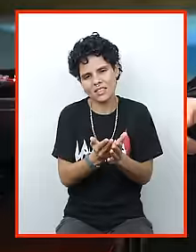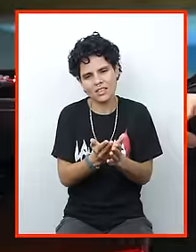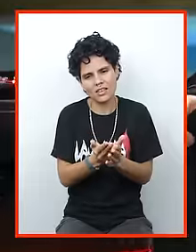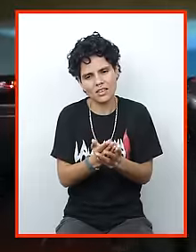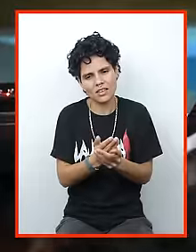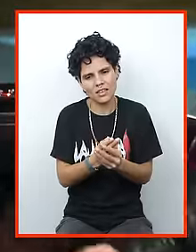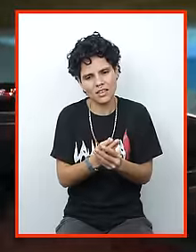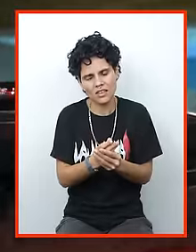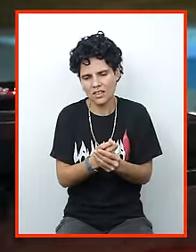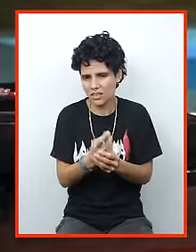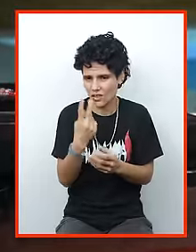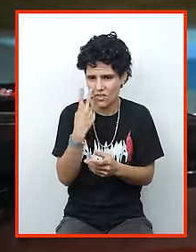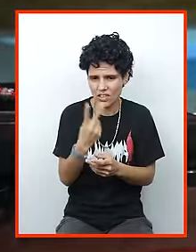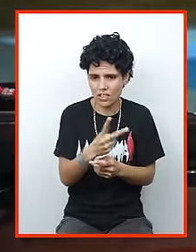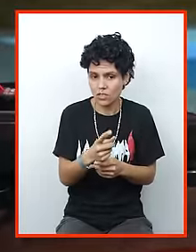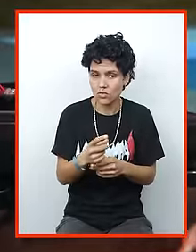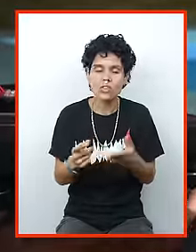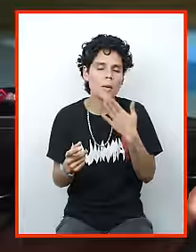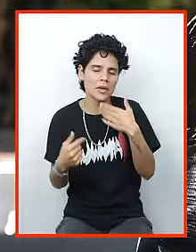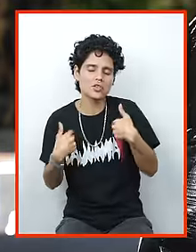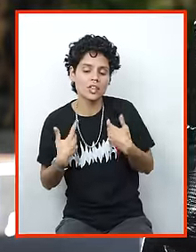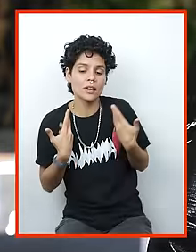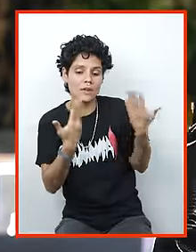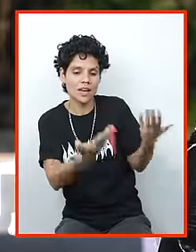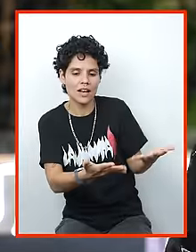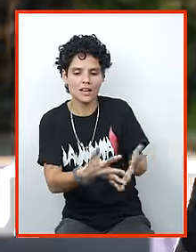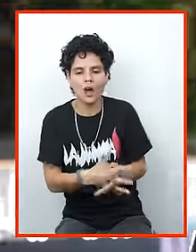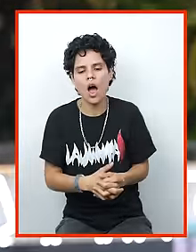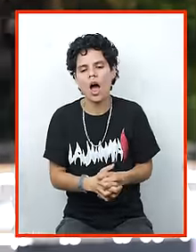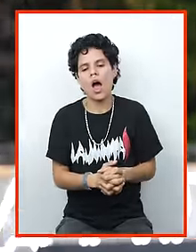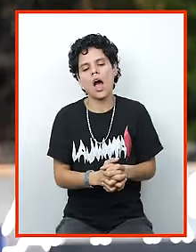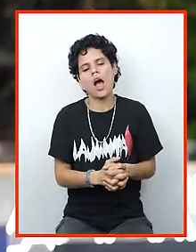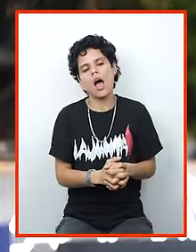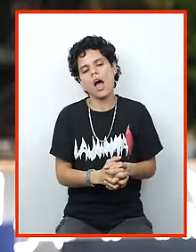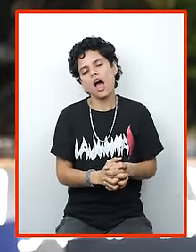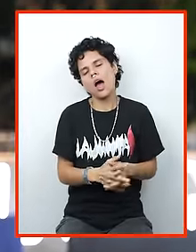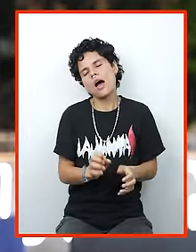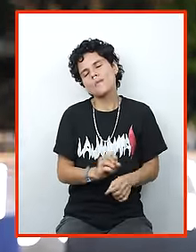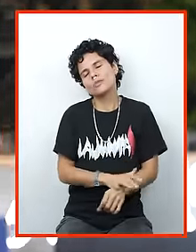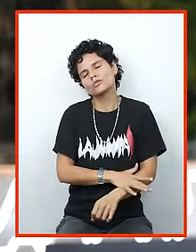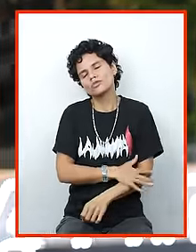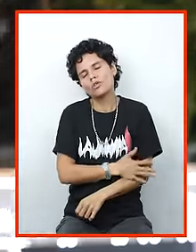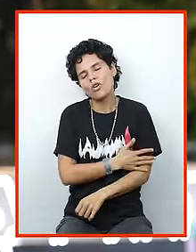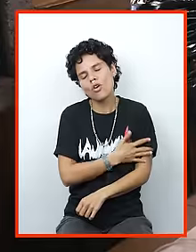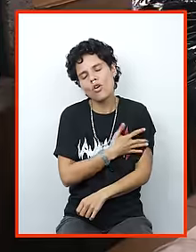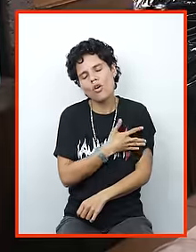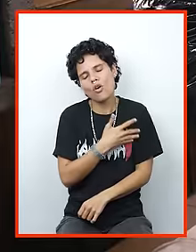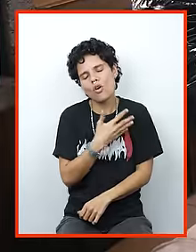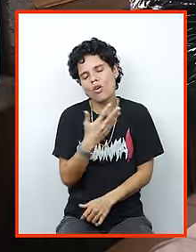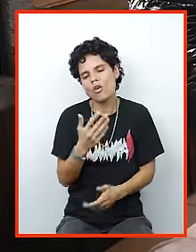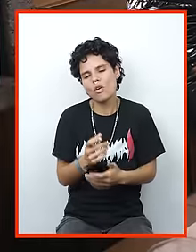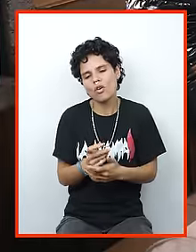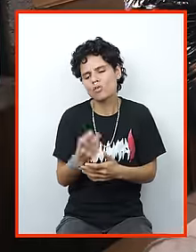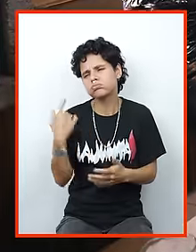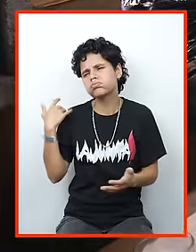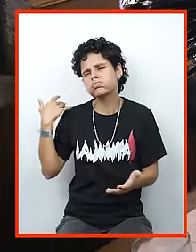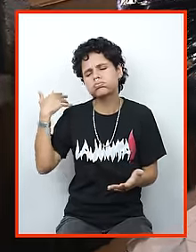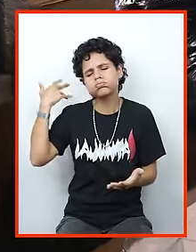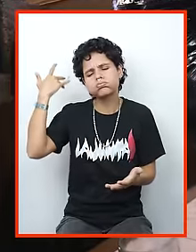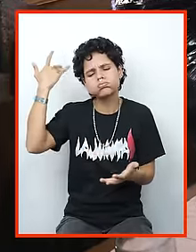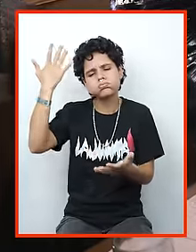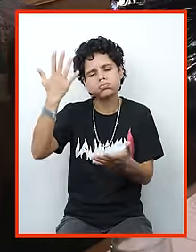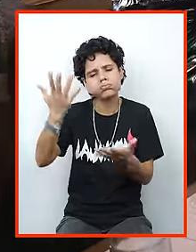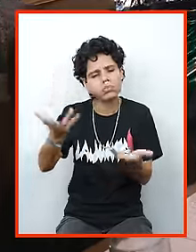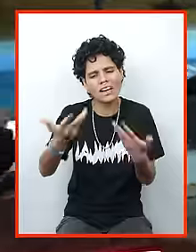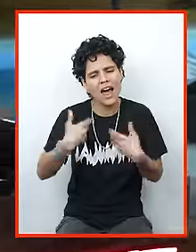eso? No, no. Oye, la momia. Igual te tengo un regalo. No, ya, sí. Me emociona. Hace mucho tiempo que nadie me trae un regalo. A la Ateneo le tengo...